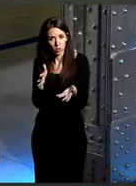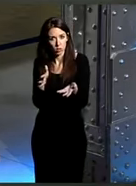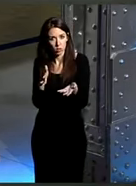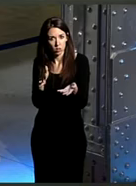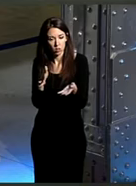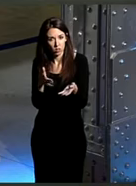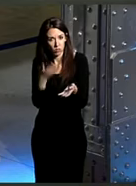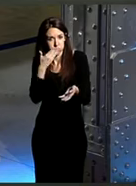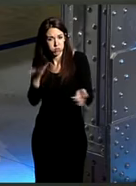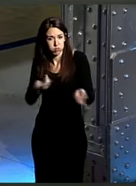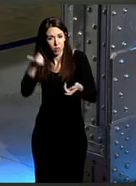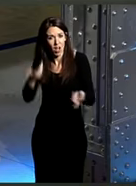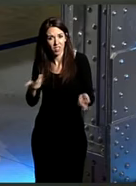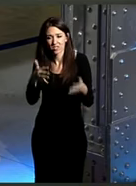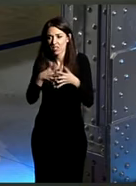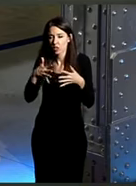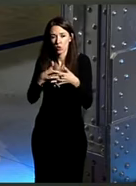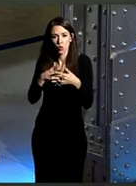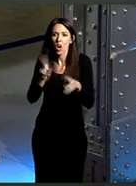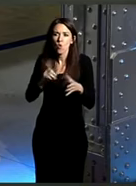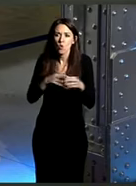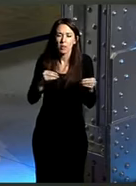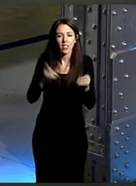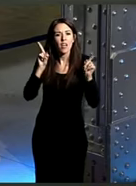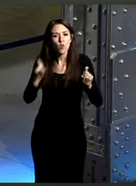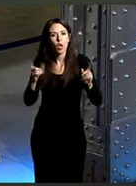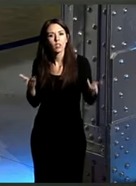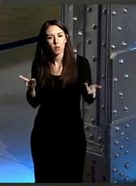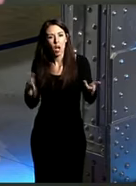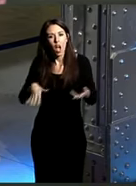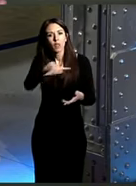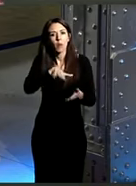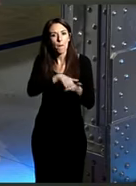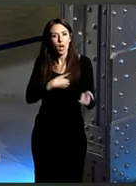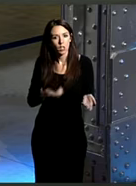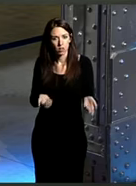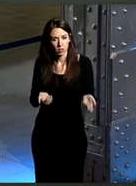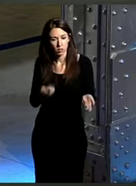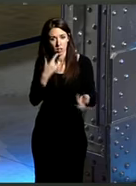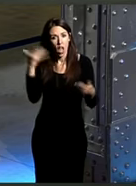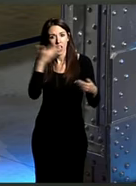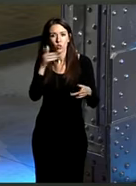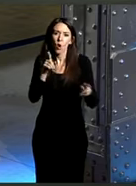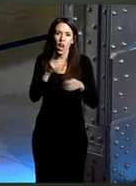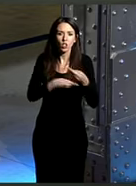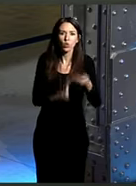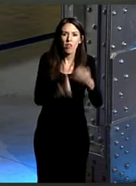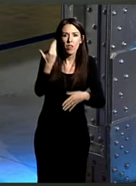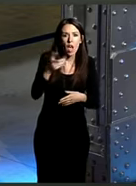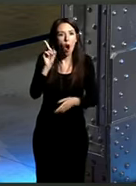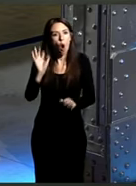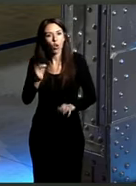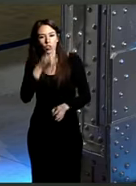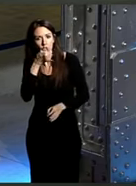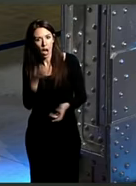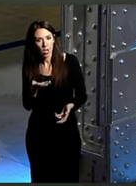¿Qué cosa más absurda hay de la estructura no universitaria, educativa? Los espacios vacíos. La escuela se usa de día o de tarde.